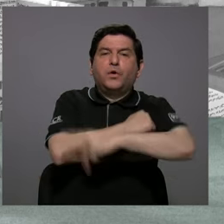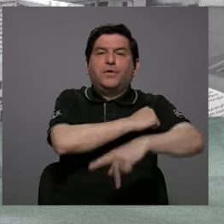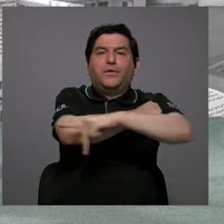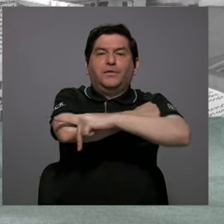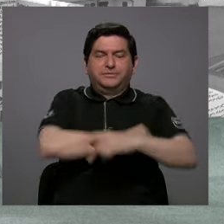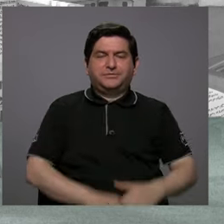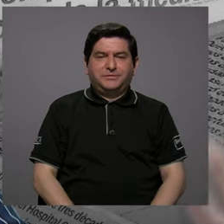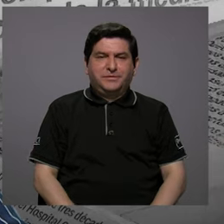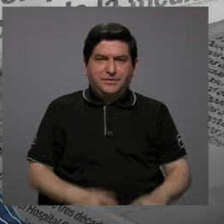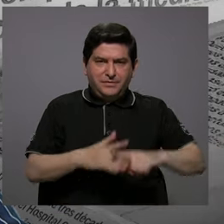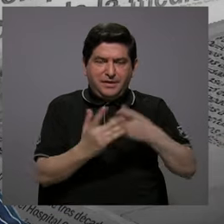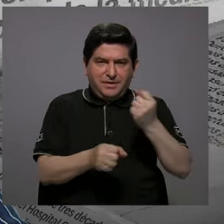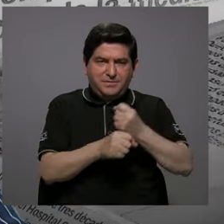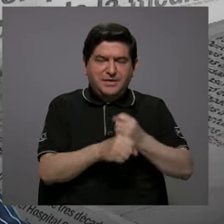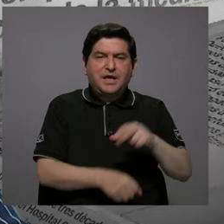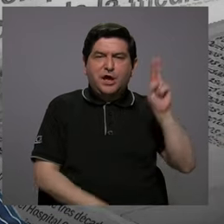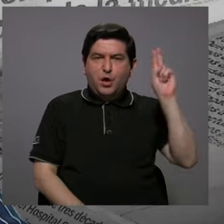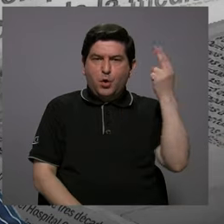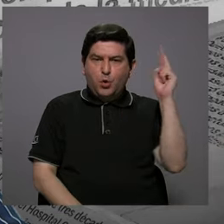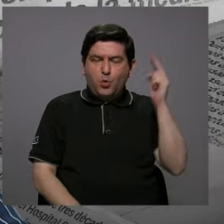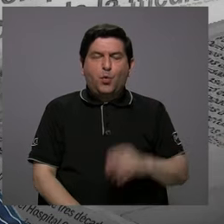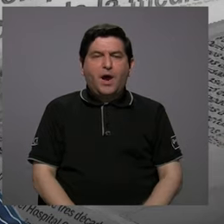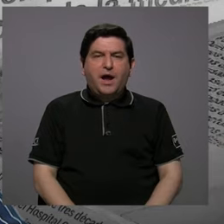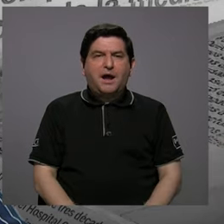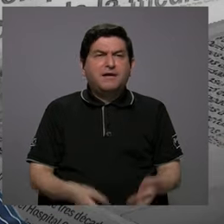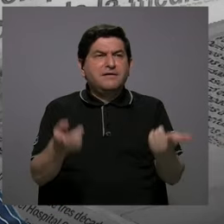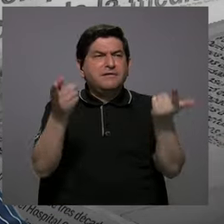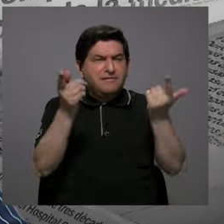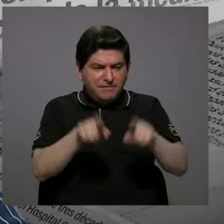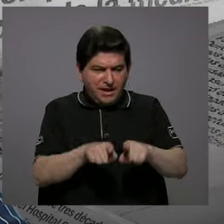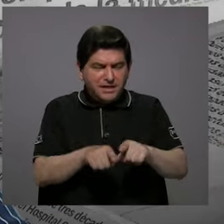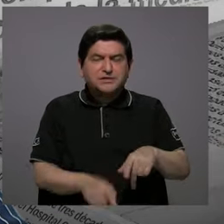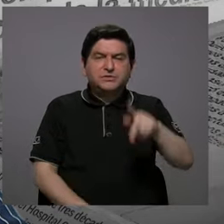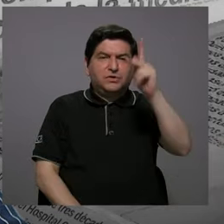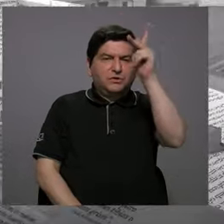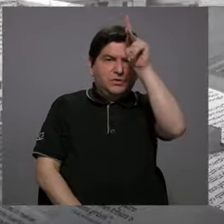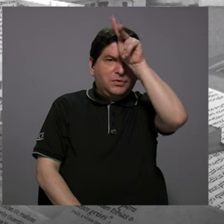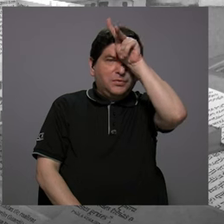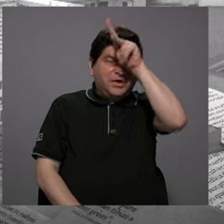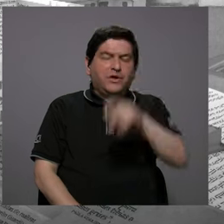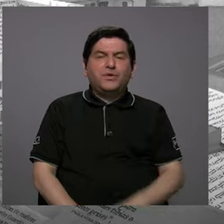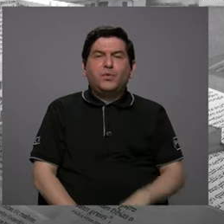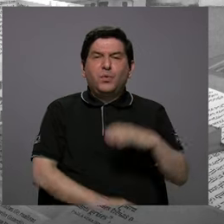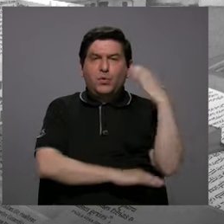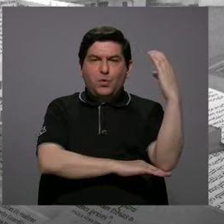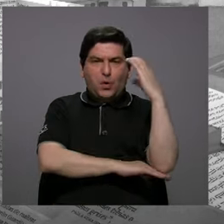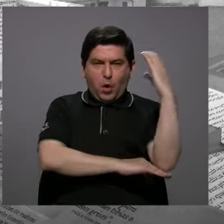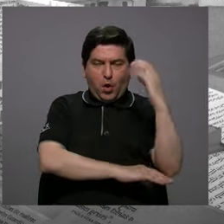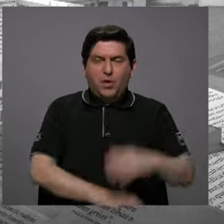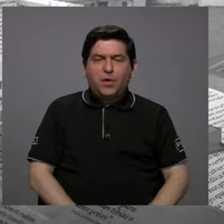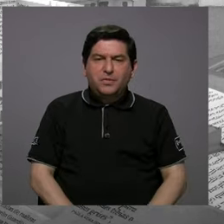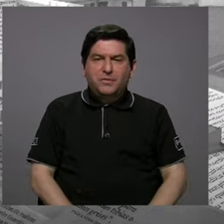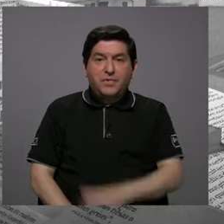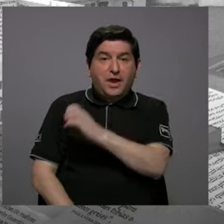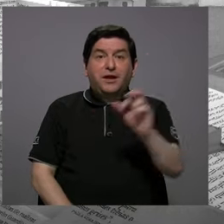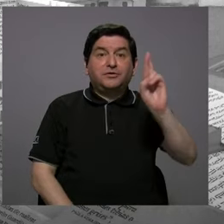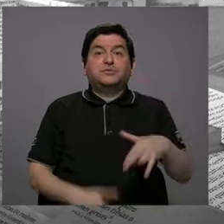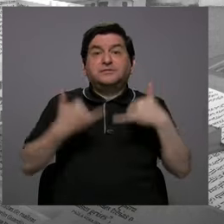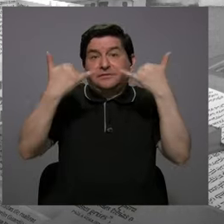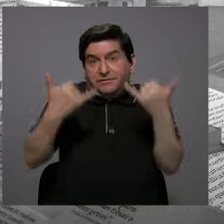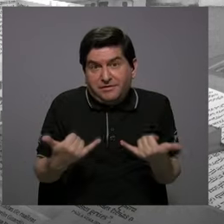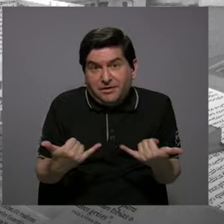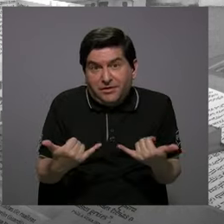noces empezamos a trabajar con Uruguay hay casos en en Perú con Colombia ahora con Costa